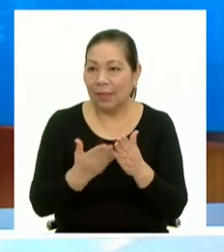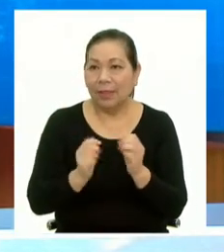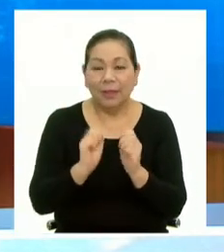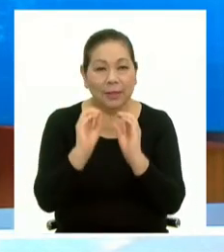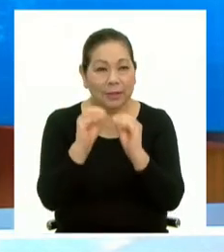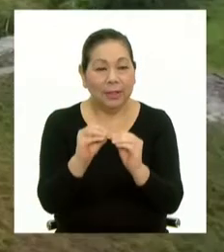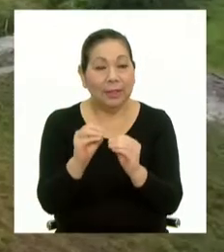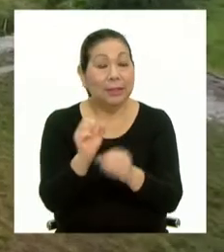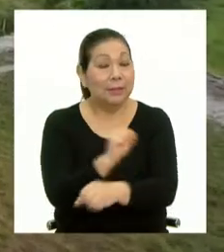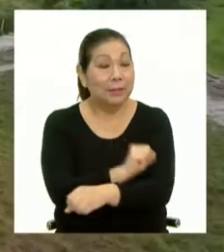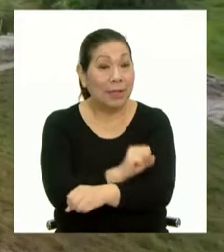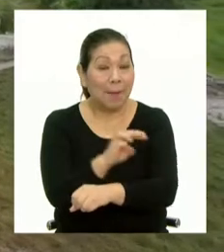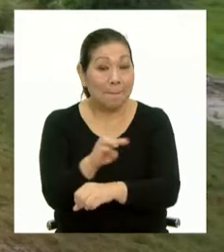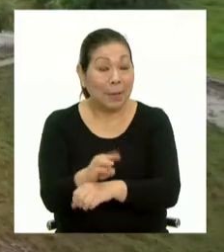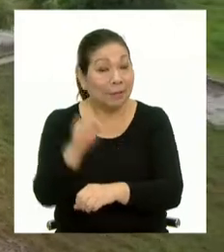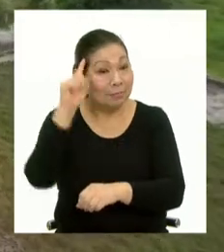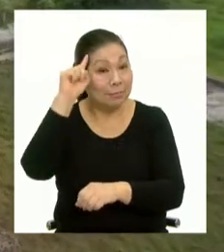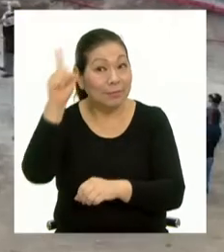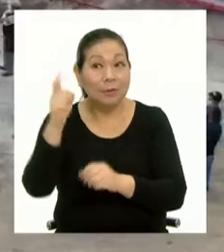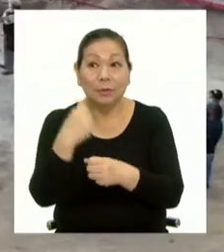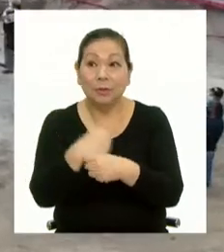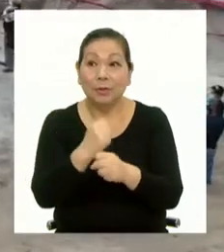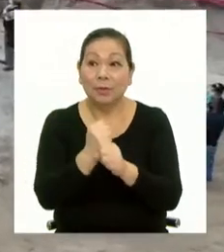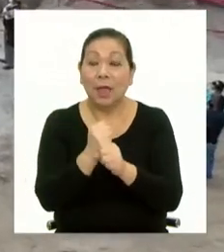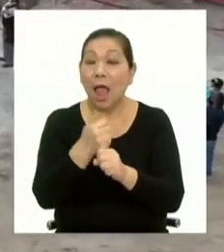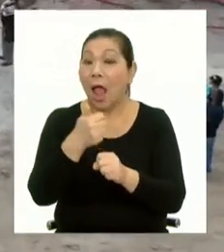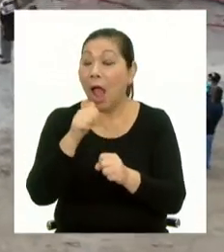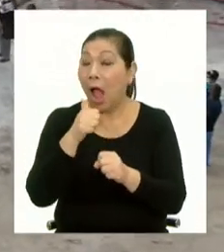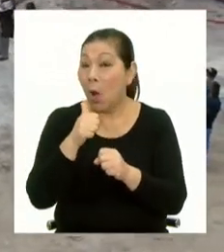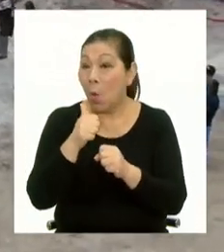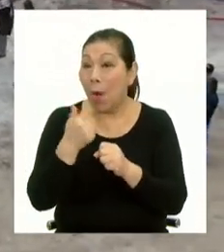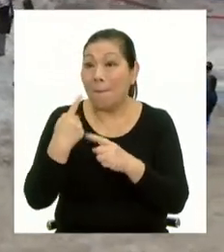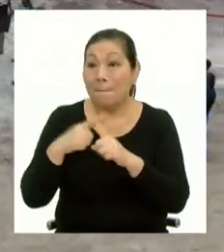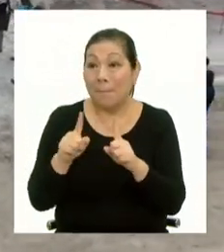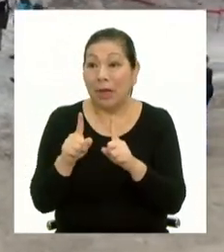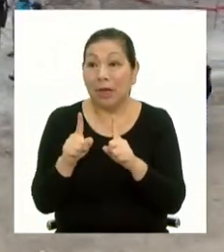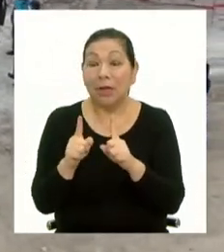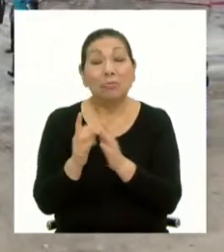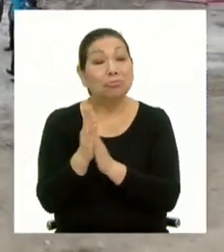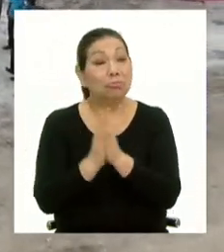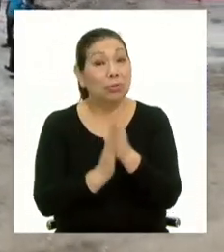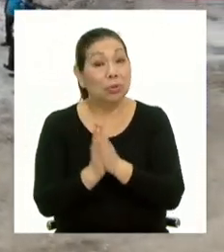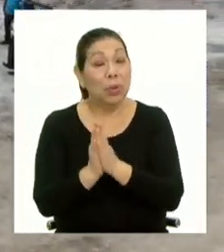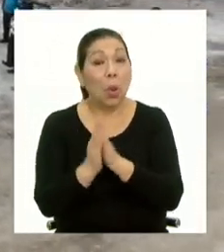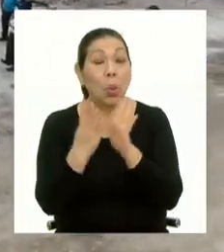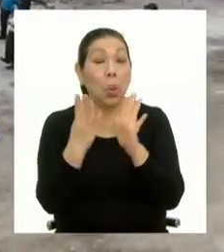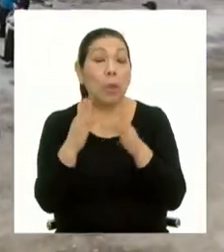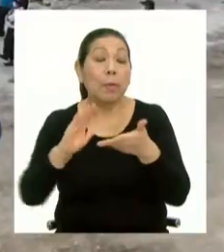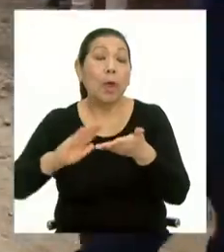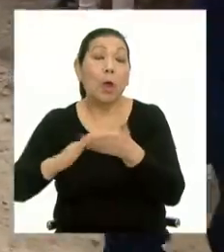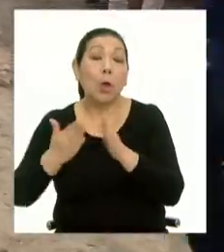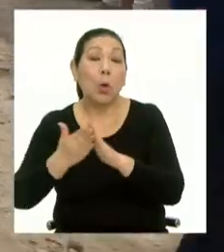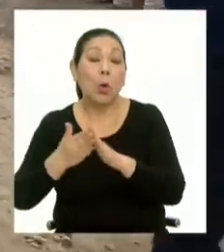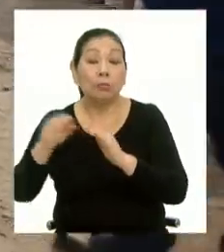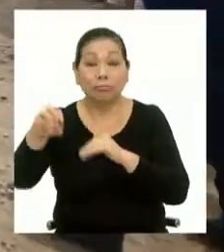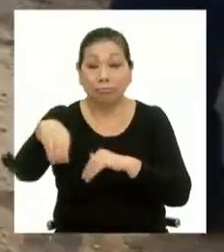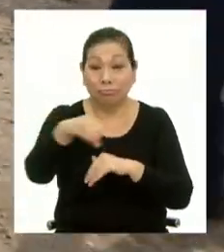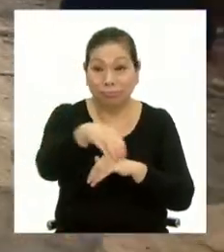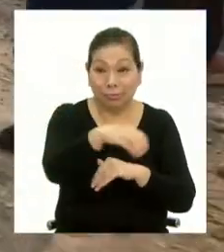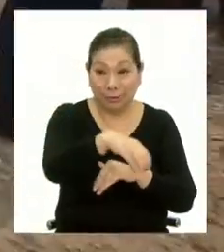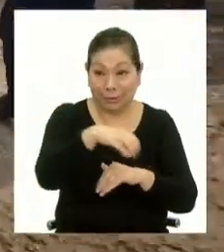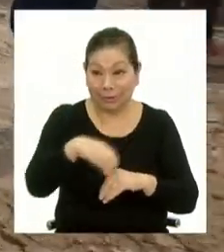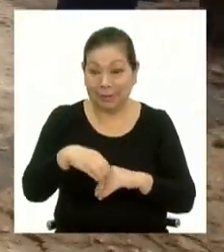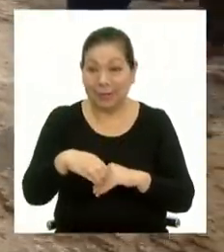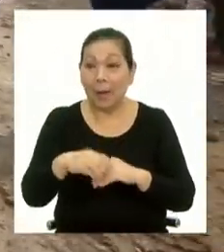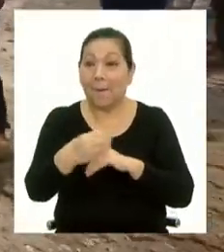a la región San Martín, donde inauguró una obra de agua potable y alcantarillado que va a beneficiar a 9 comunidades del distrito de Soritor,